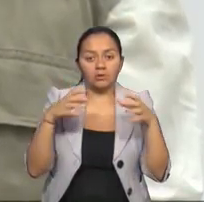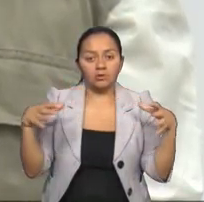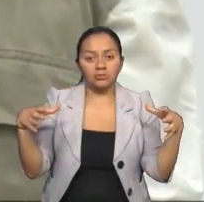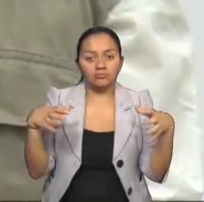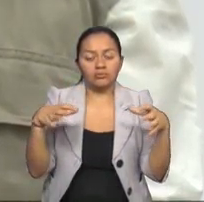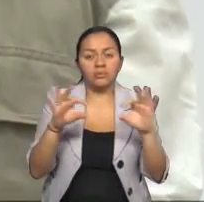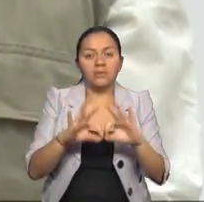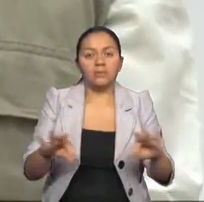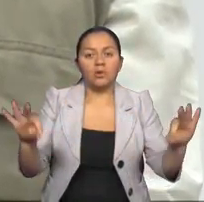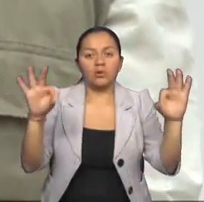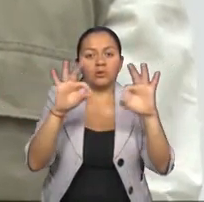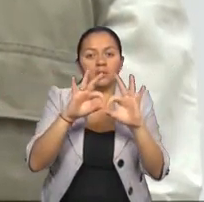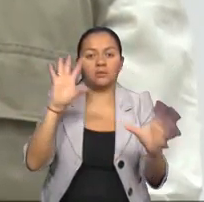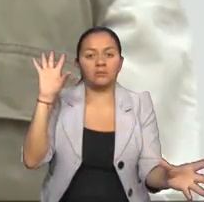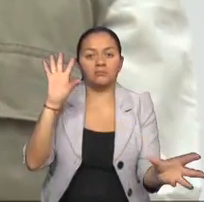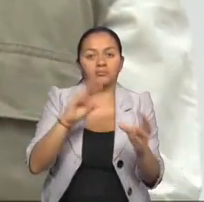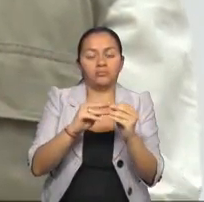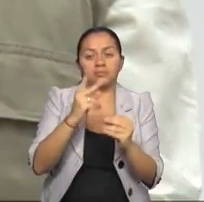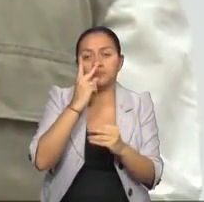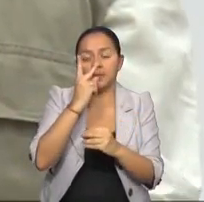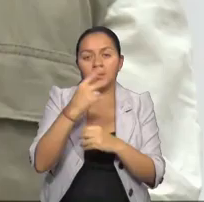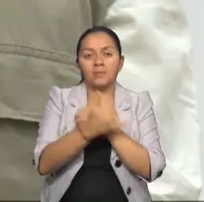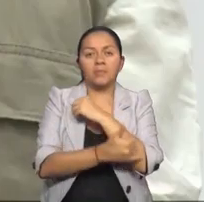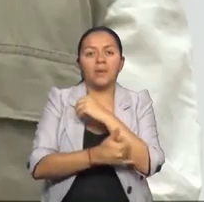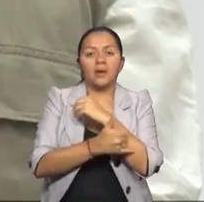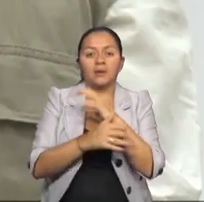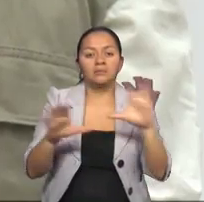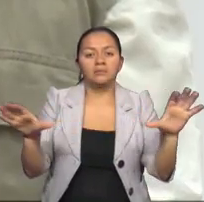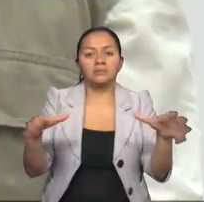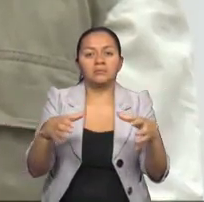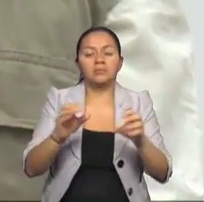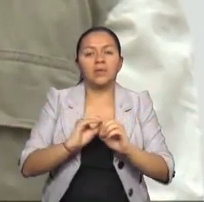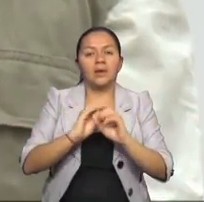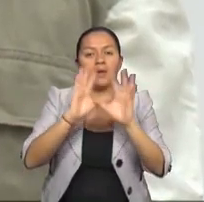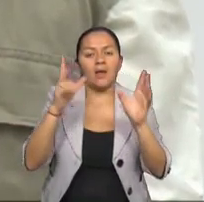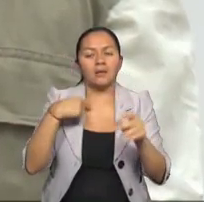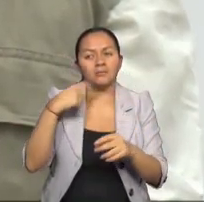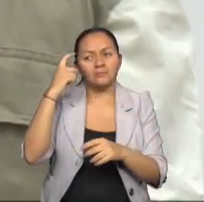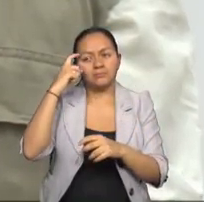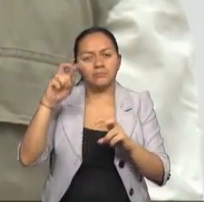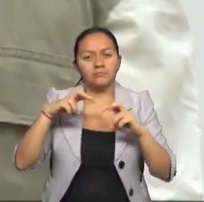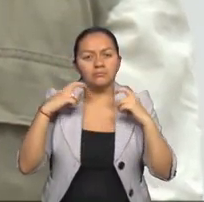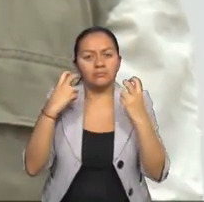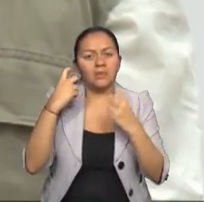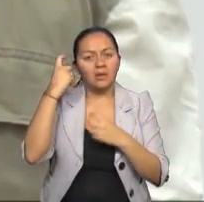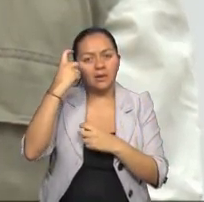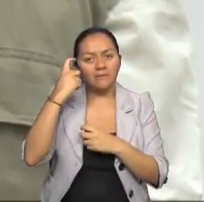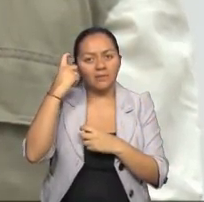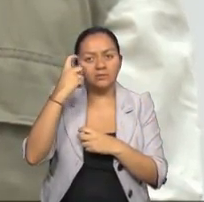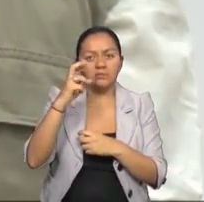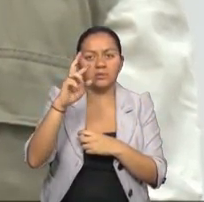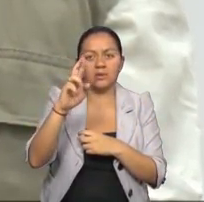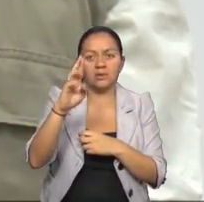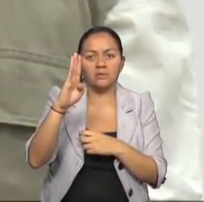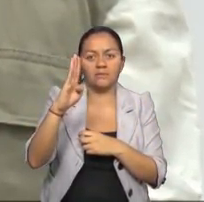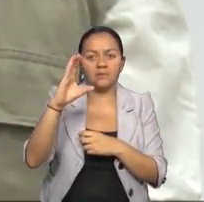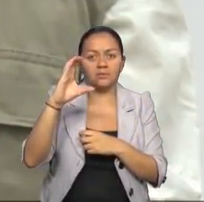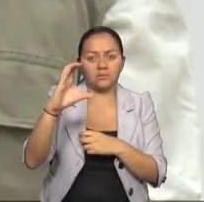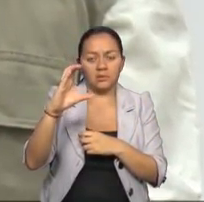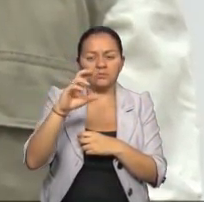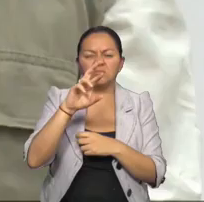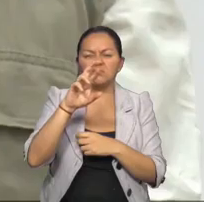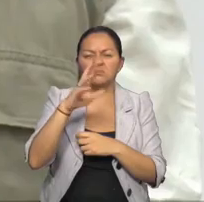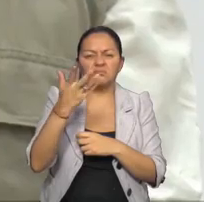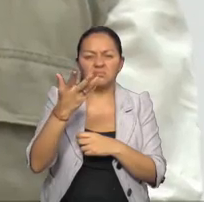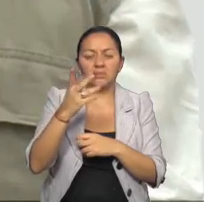sentarnos a muchos países a pensar la rbc la rehabilitación basada en comunidad